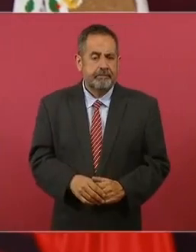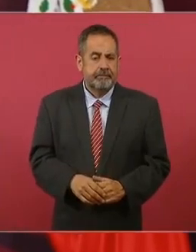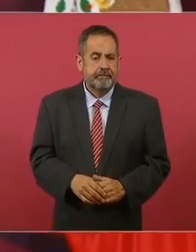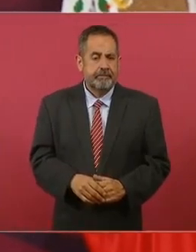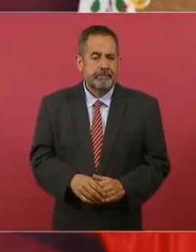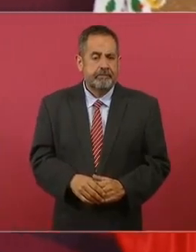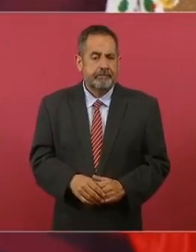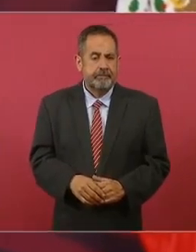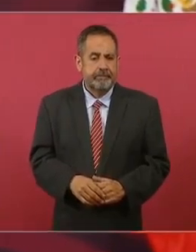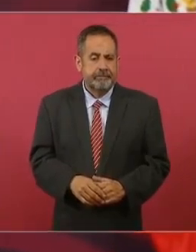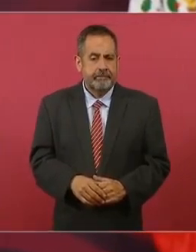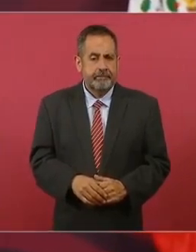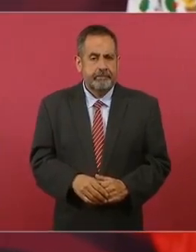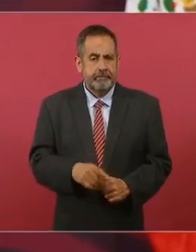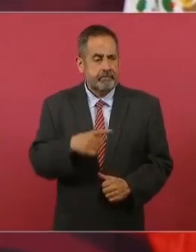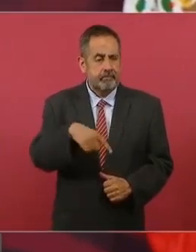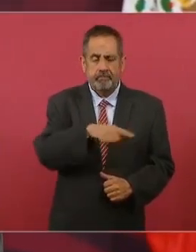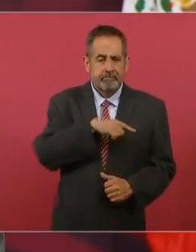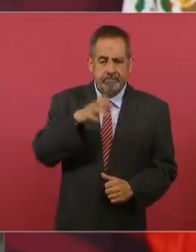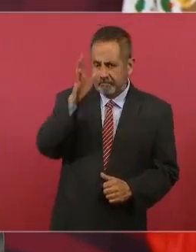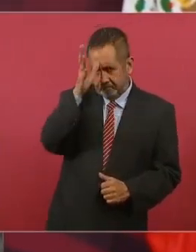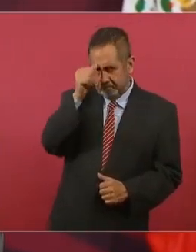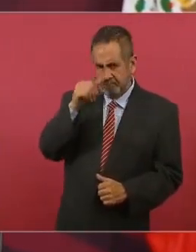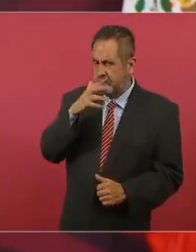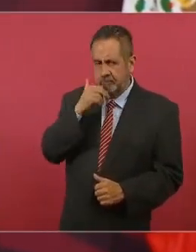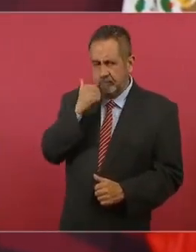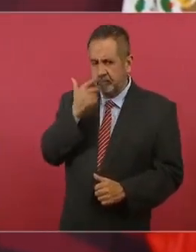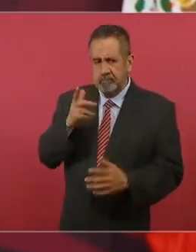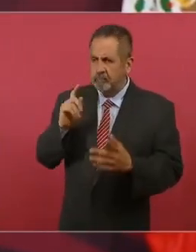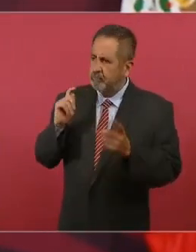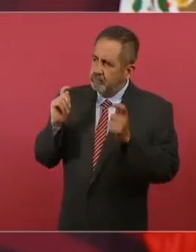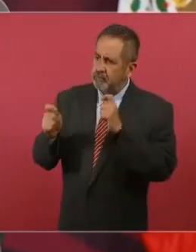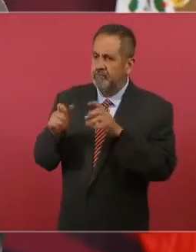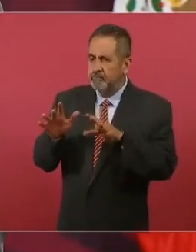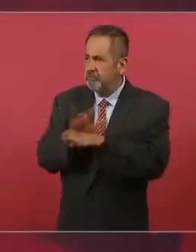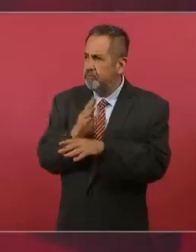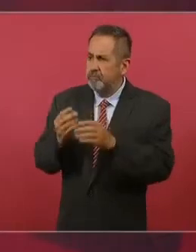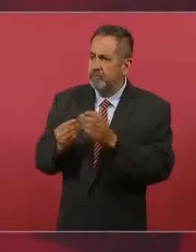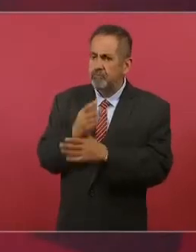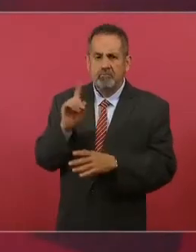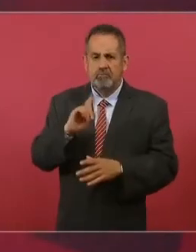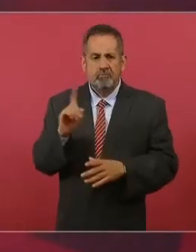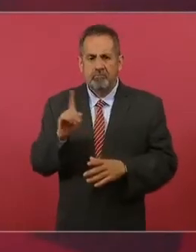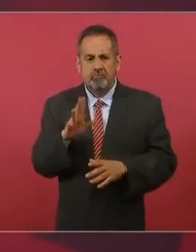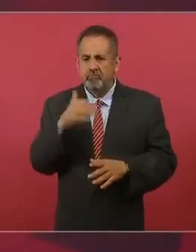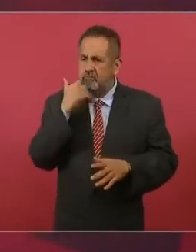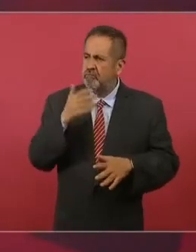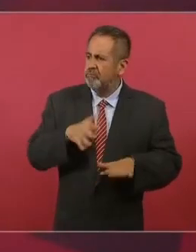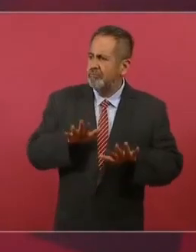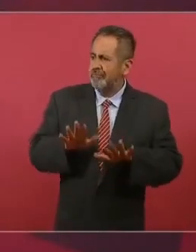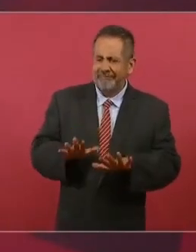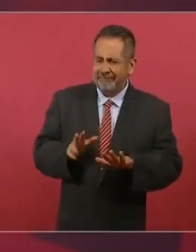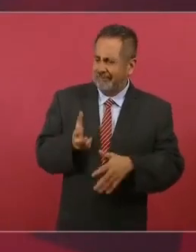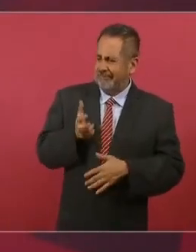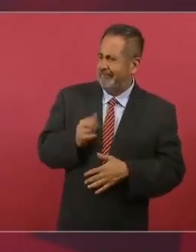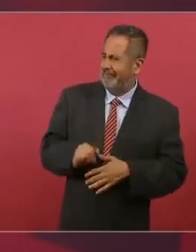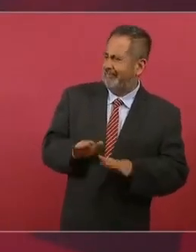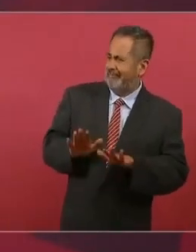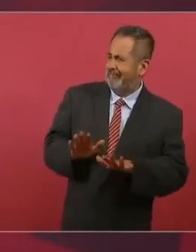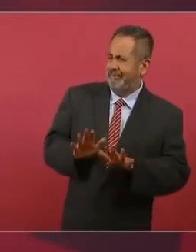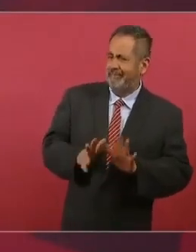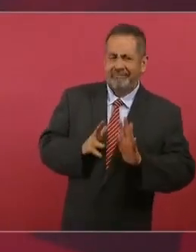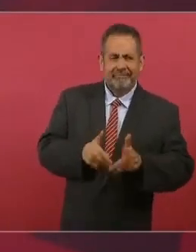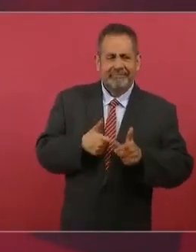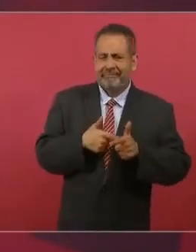Porque hay quienes no están conformes y quisieran que continuara el régimen